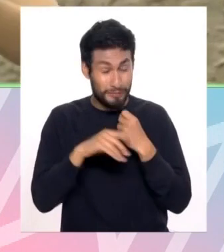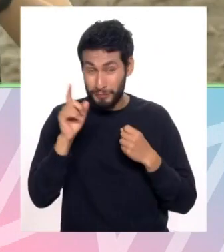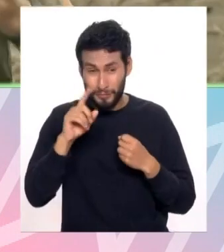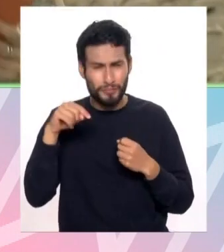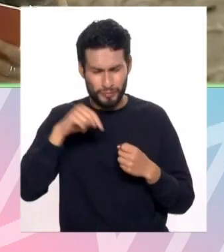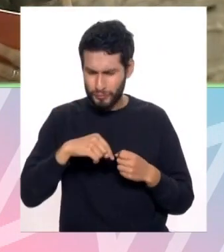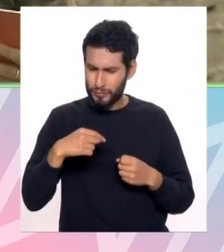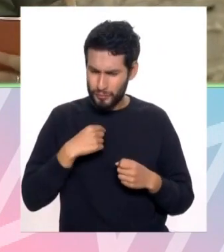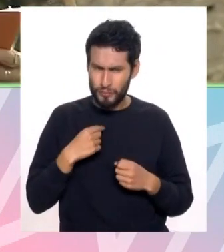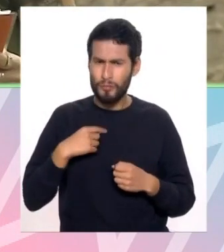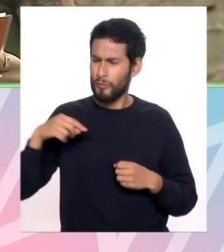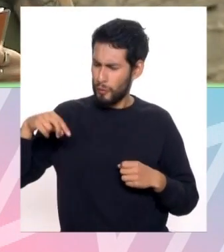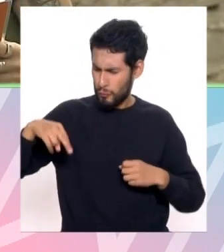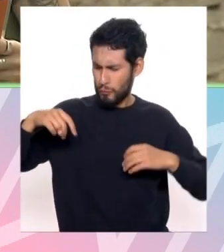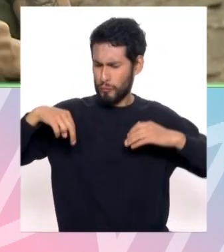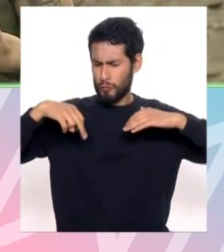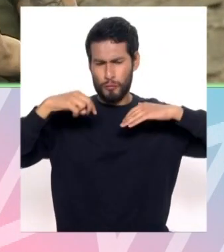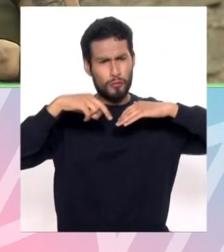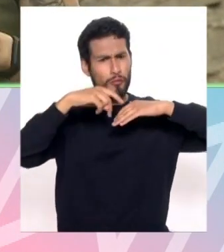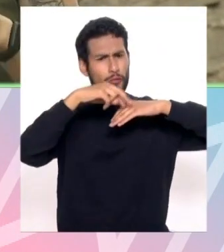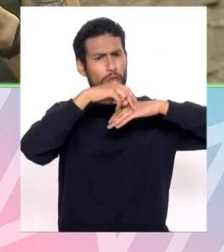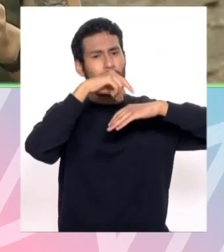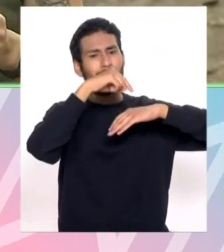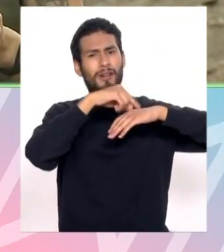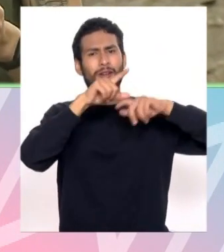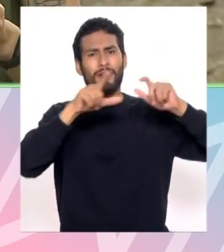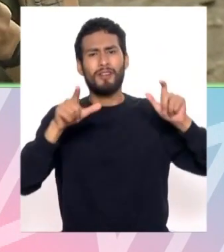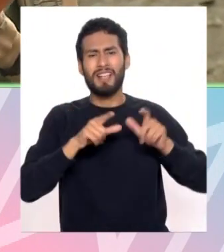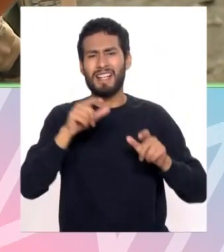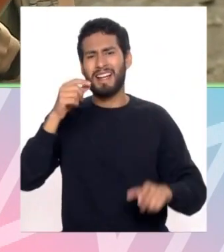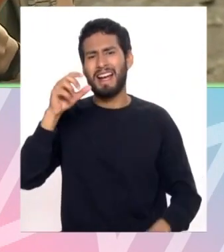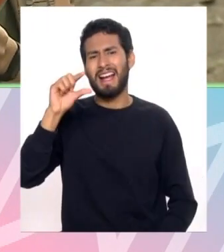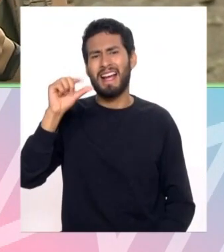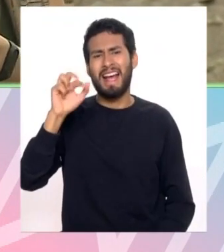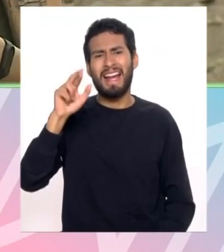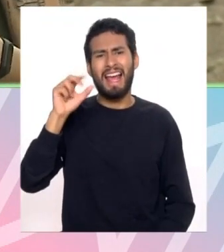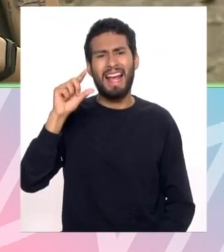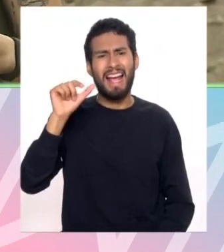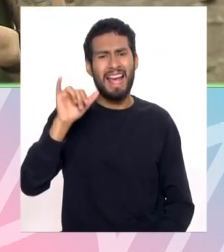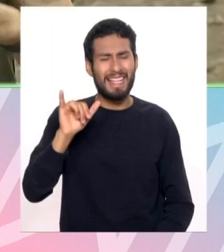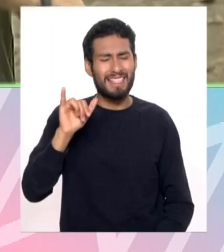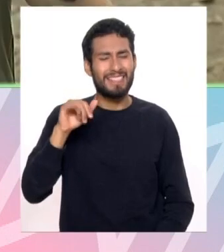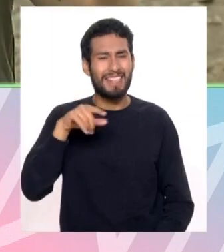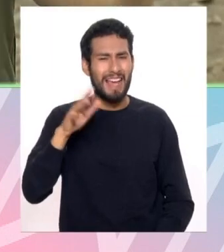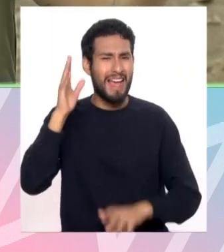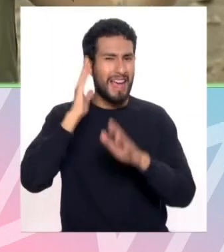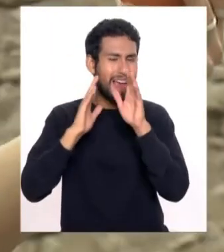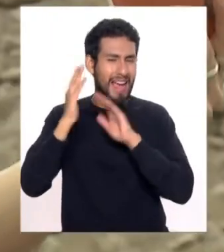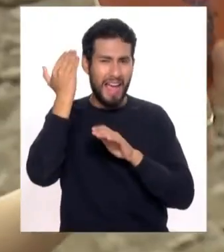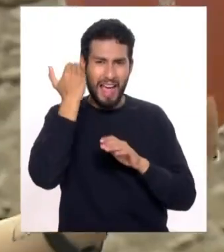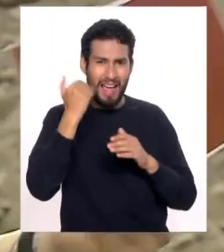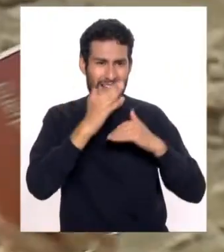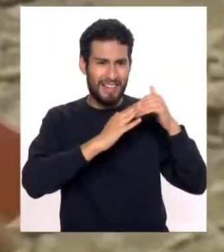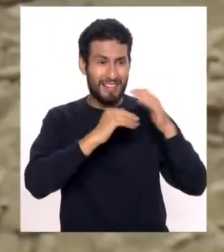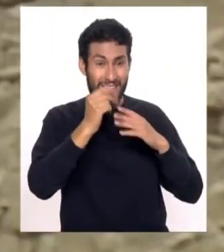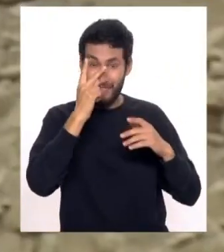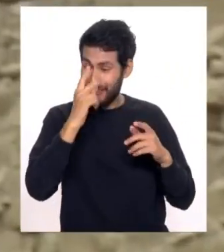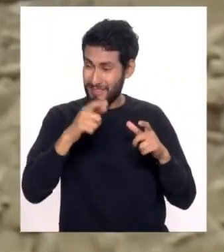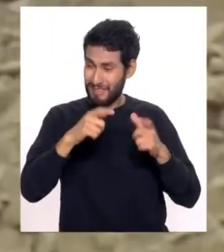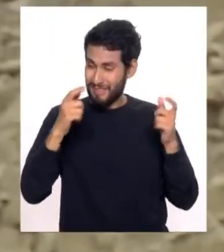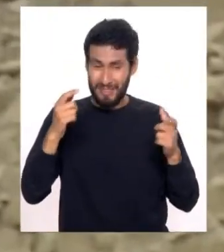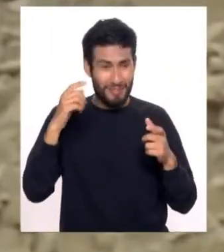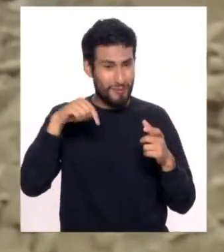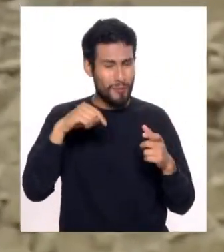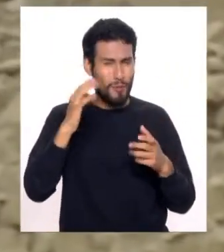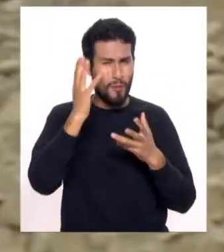he subido aquí a la Huaca Garagay justamente para poder mostrarles la magnitud de este